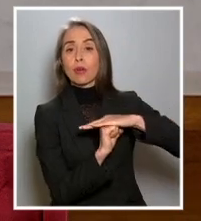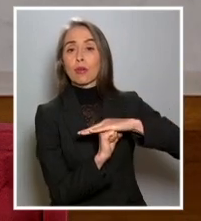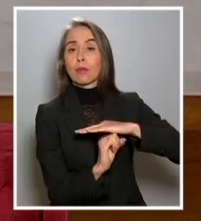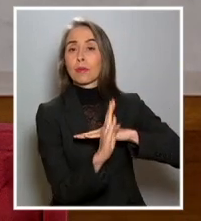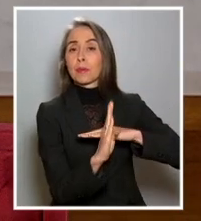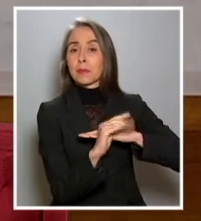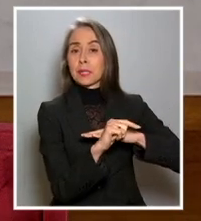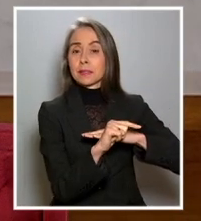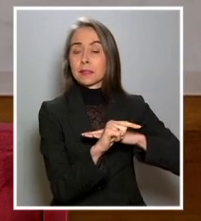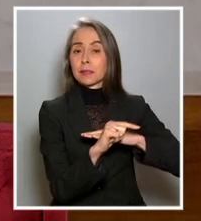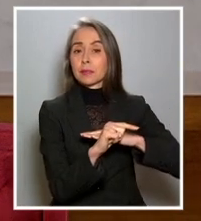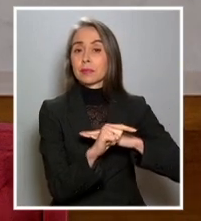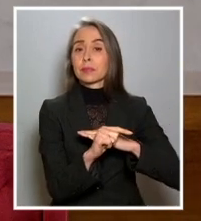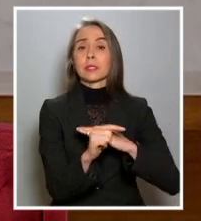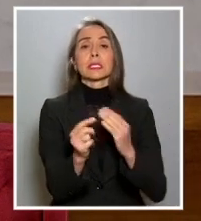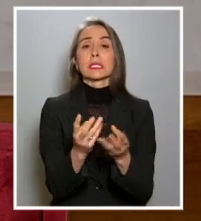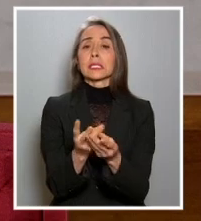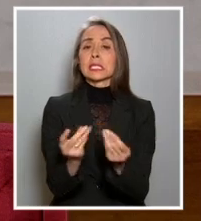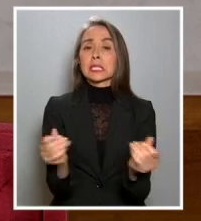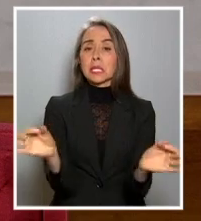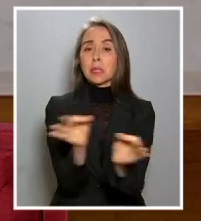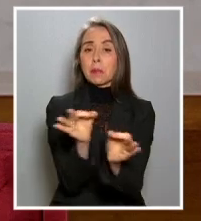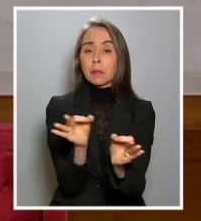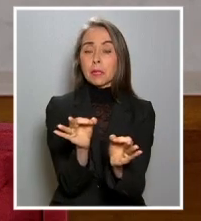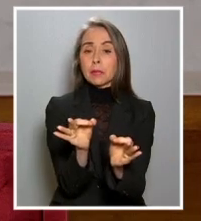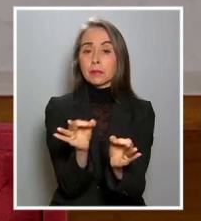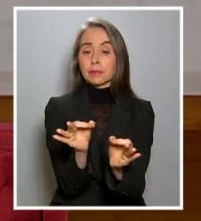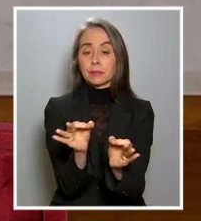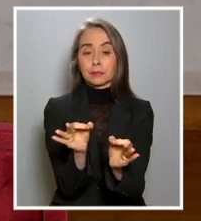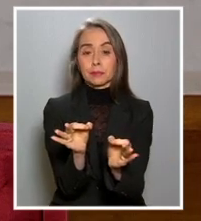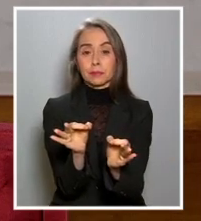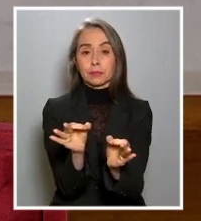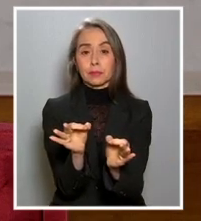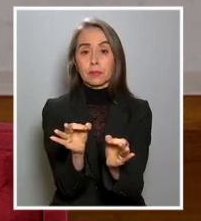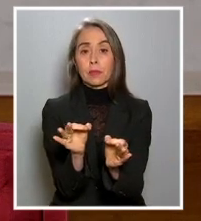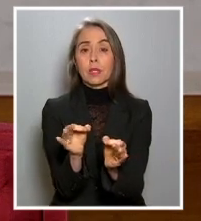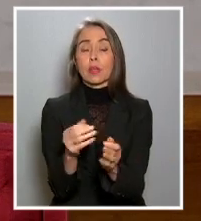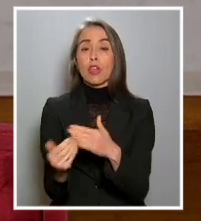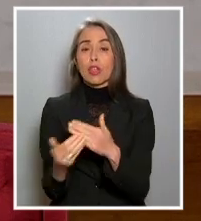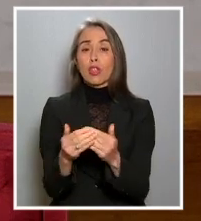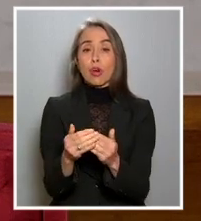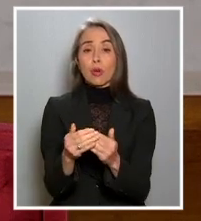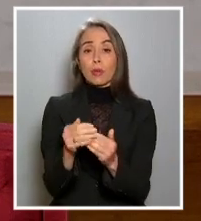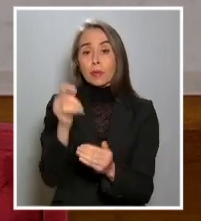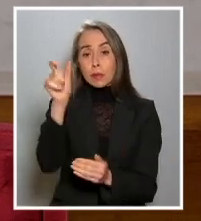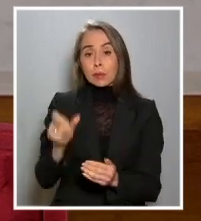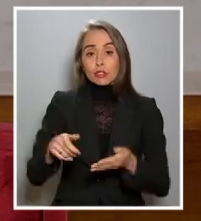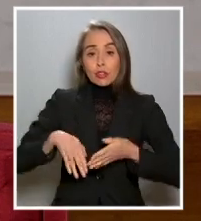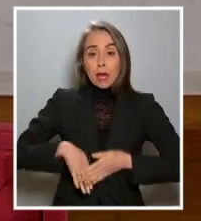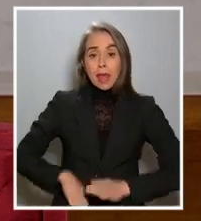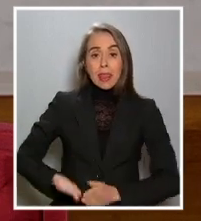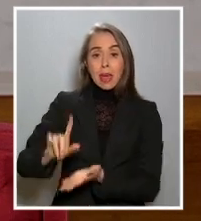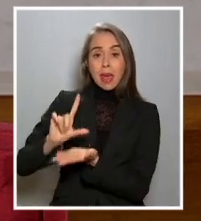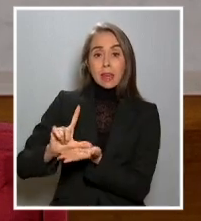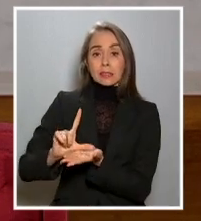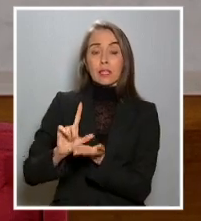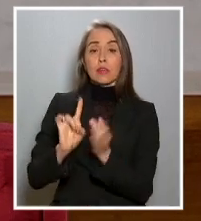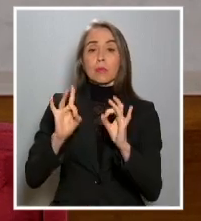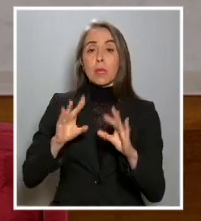es, en simple, que el lugar de nacimiento no determine la trayectoria